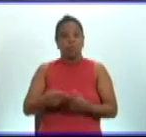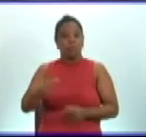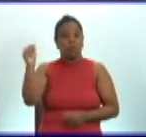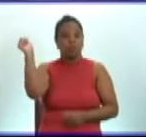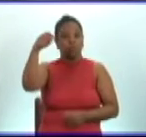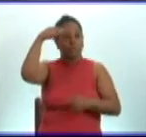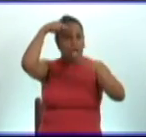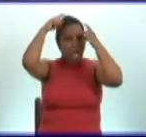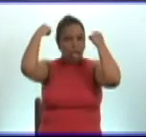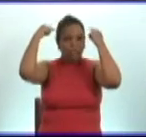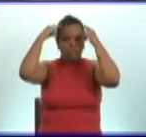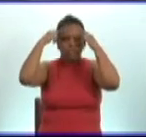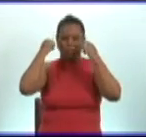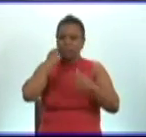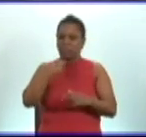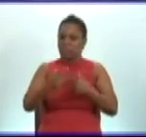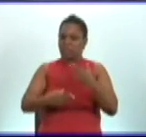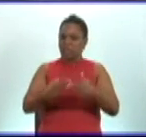más hicieron?